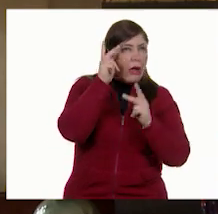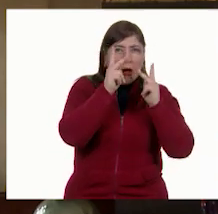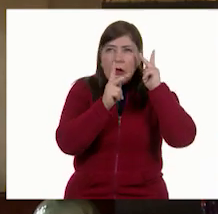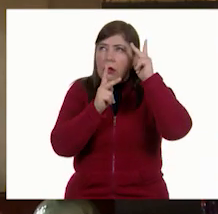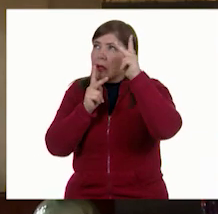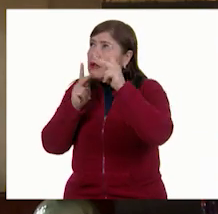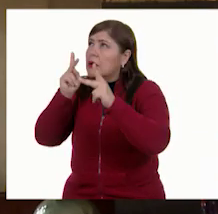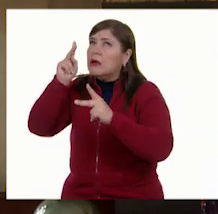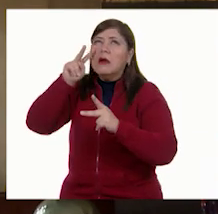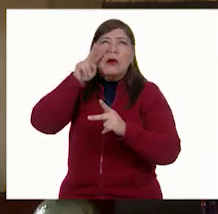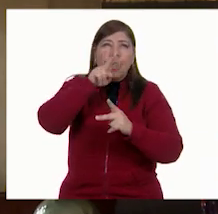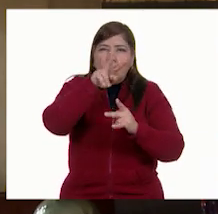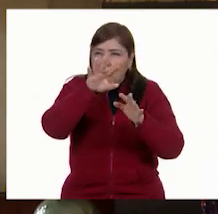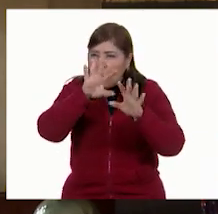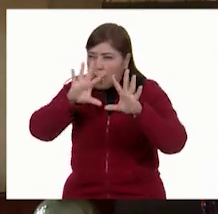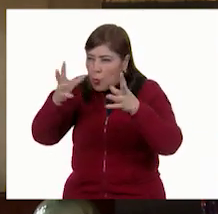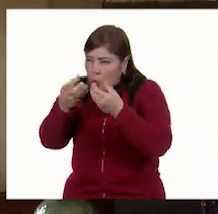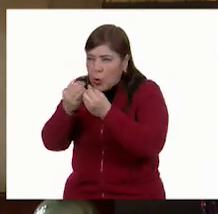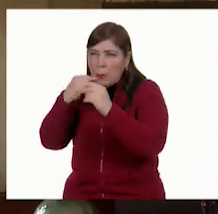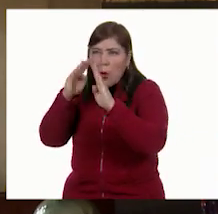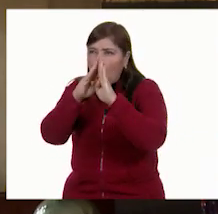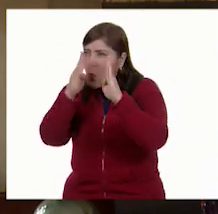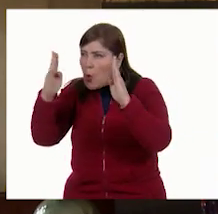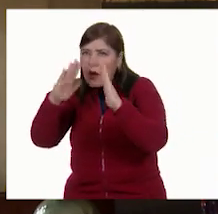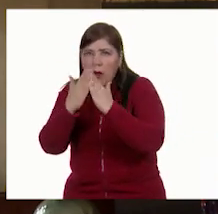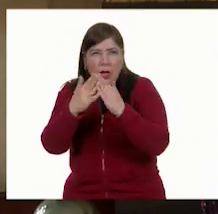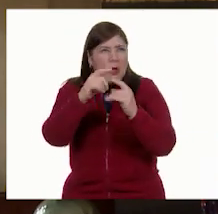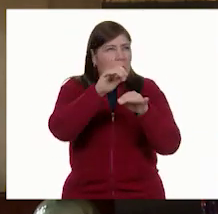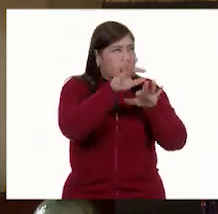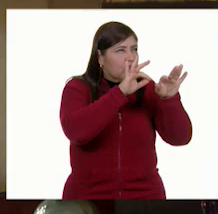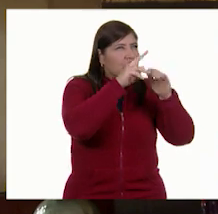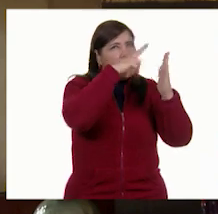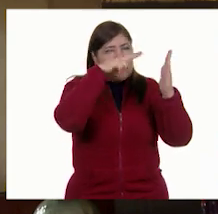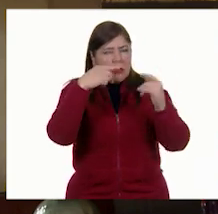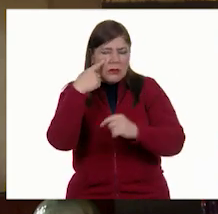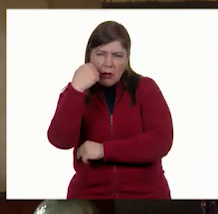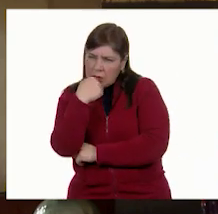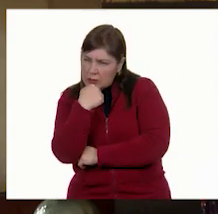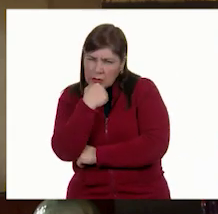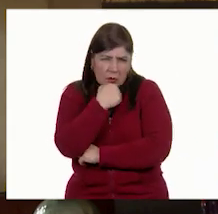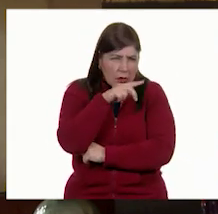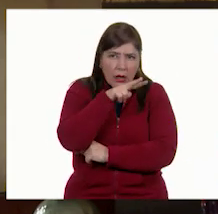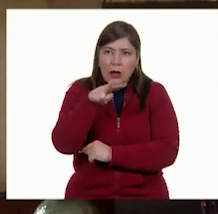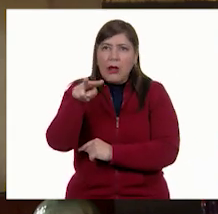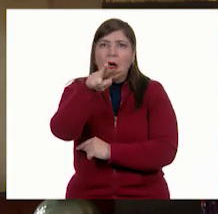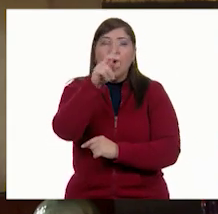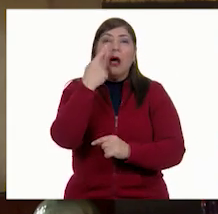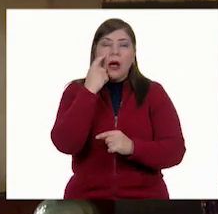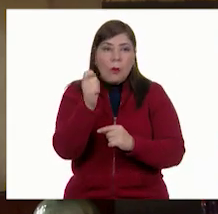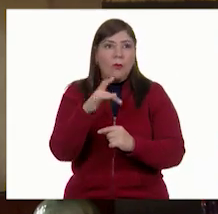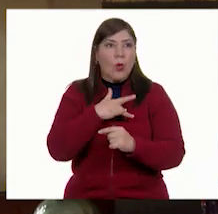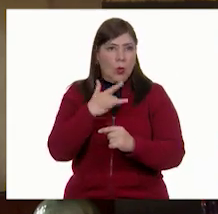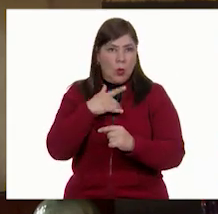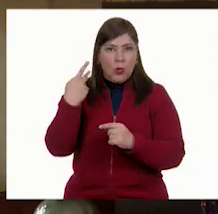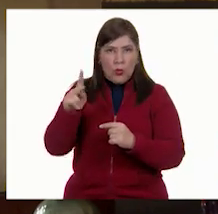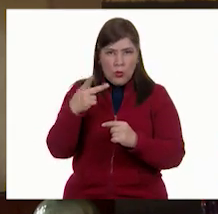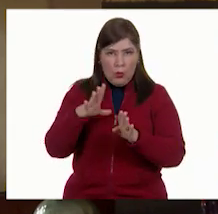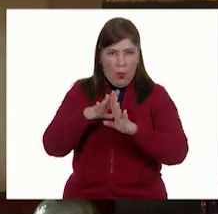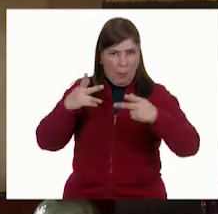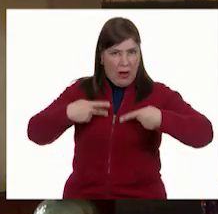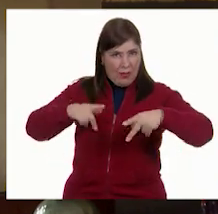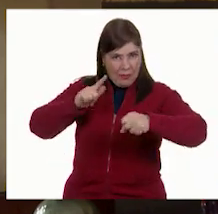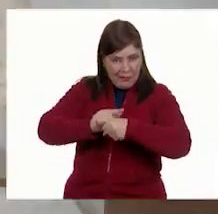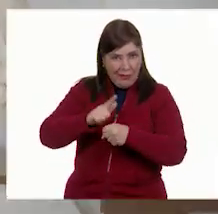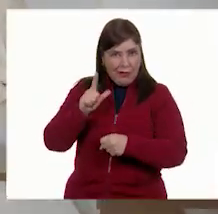a ver los libros, también a hurgar en el archivo personal de Luis Barragán que se